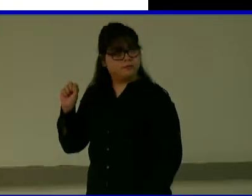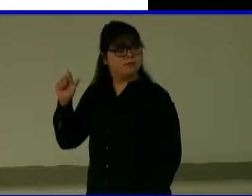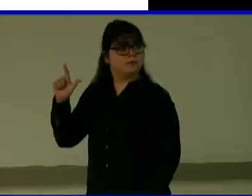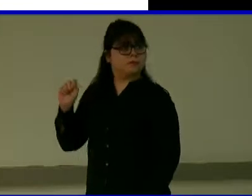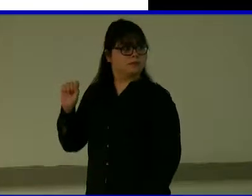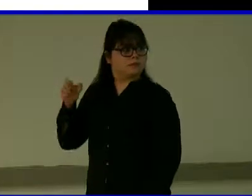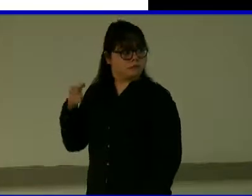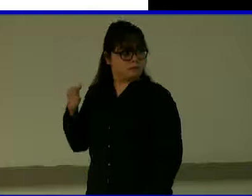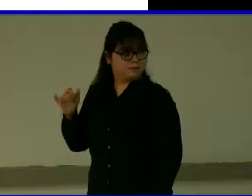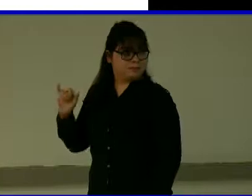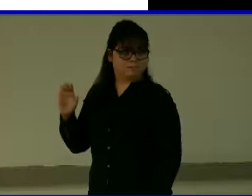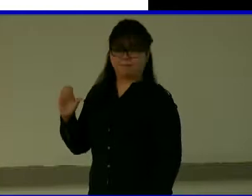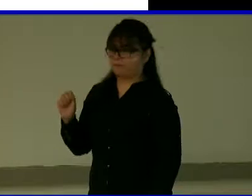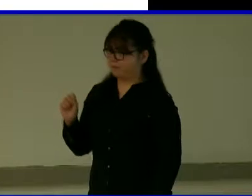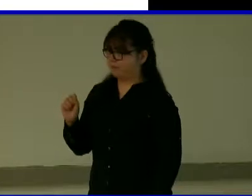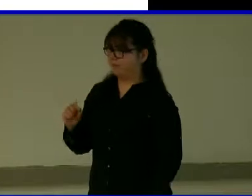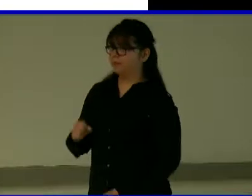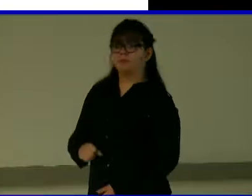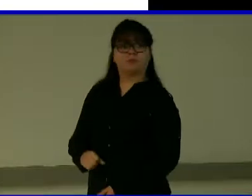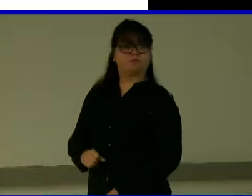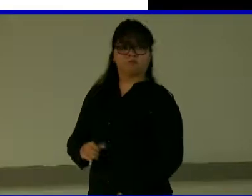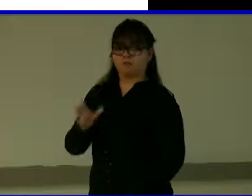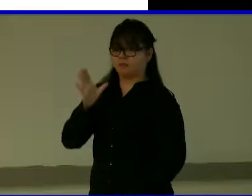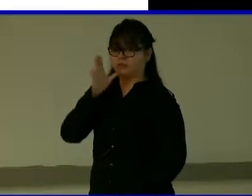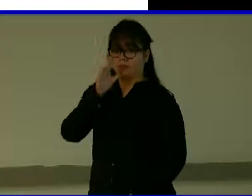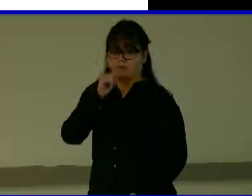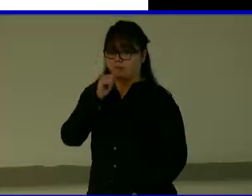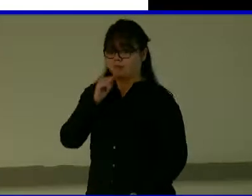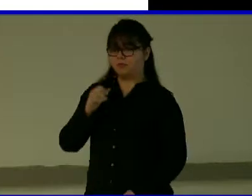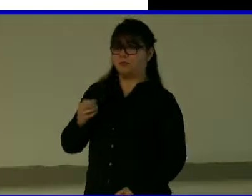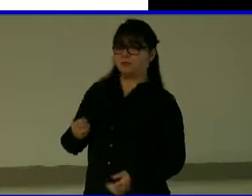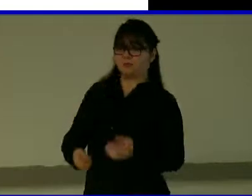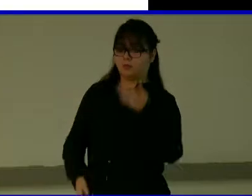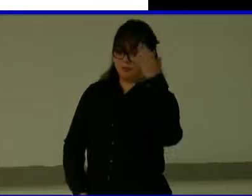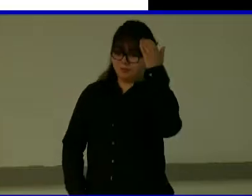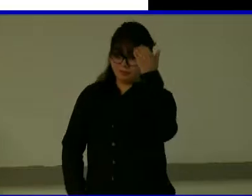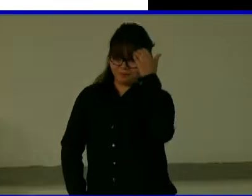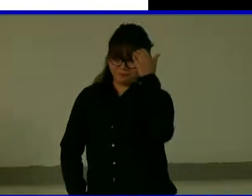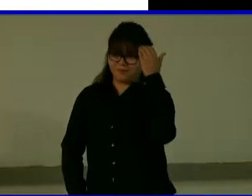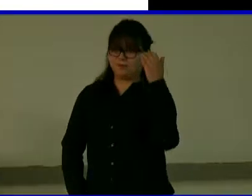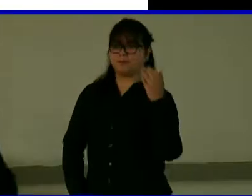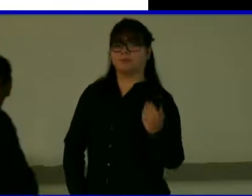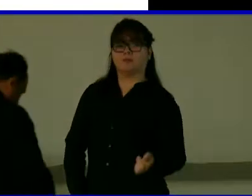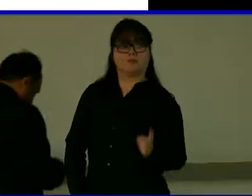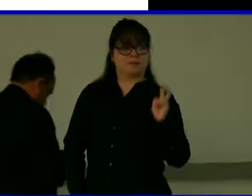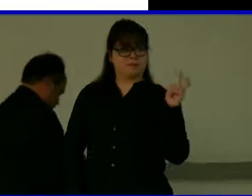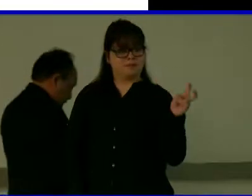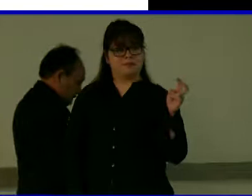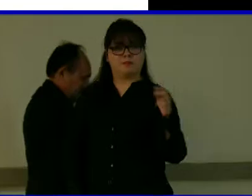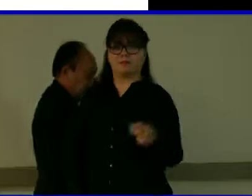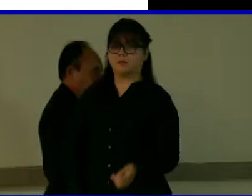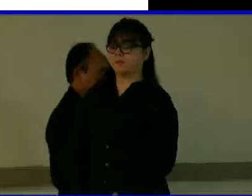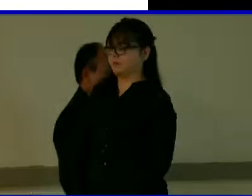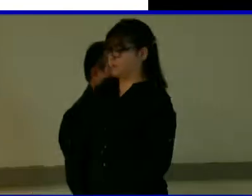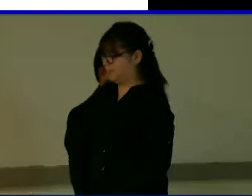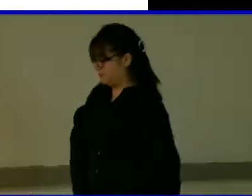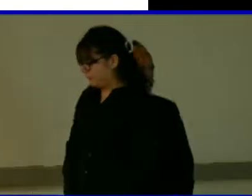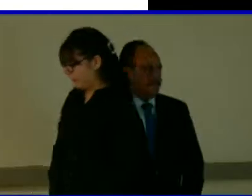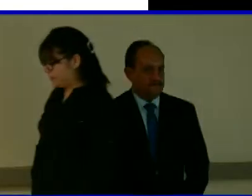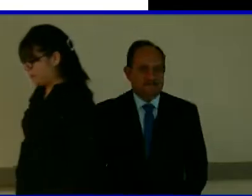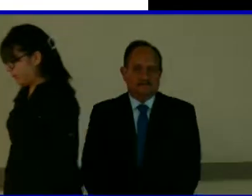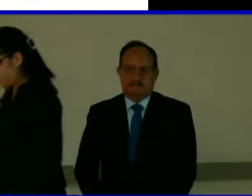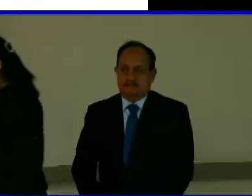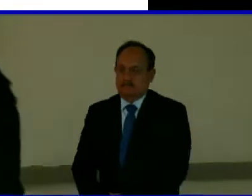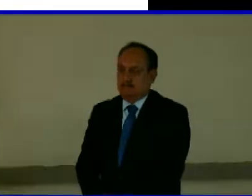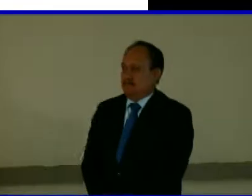lector disléxico, no activa esas regiones del cerebro. Y esa es la causa biológica de este